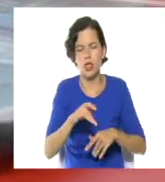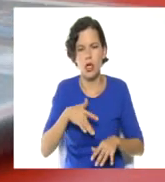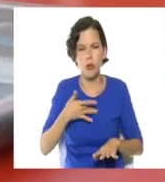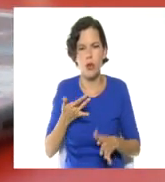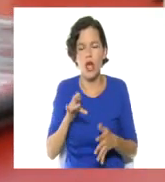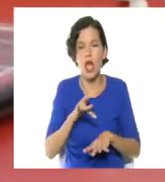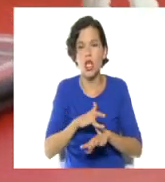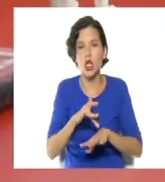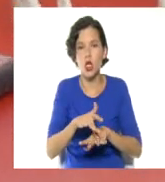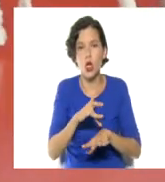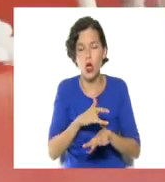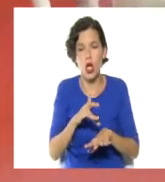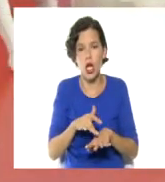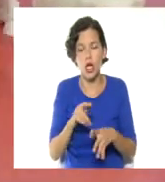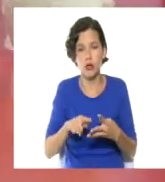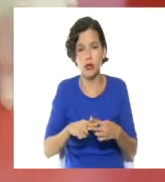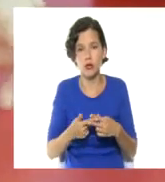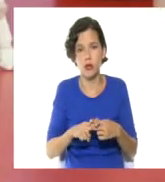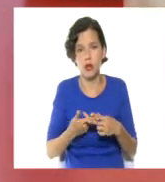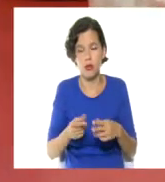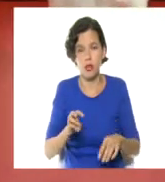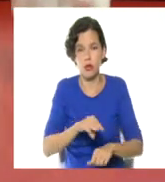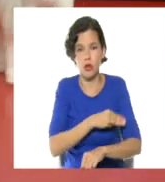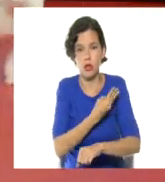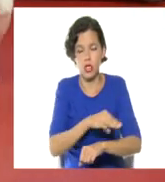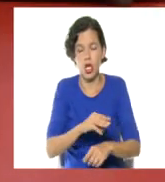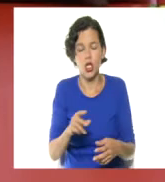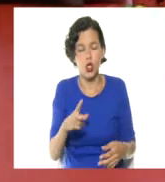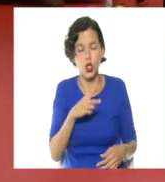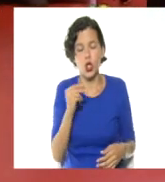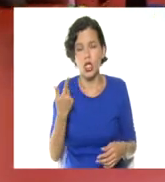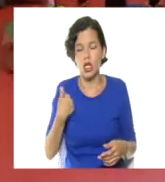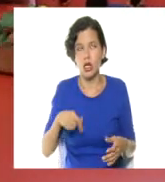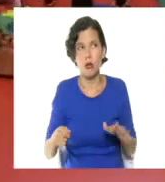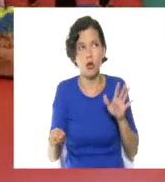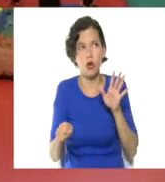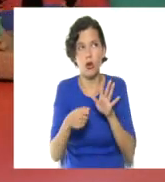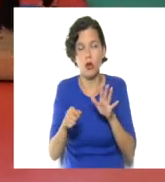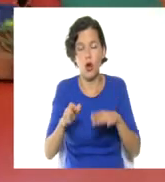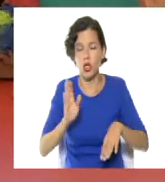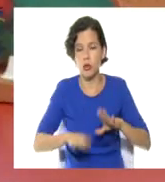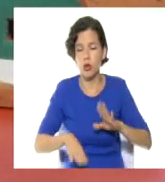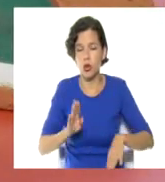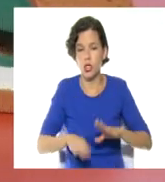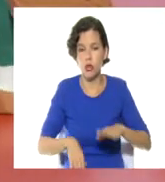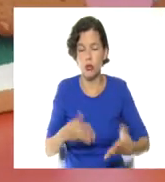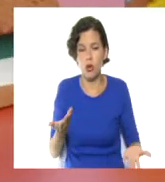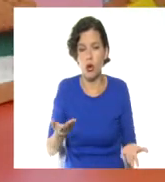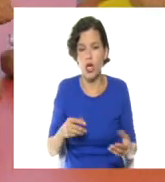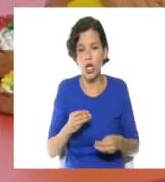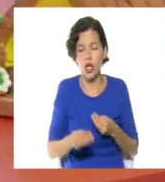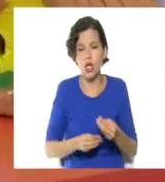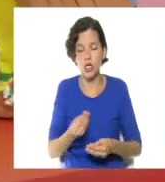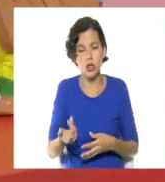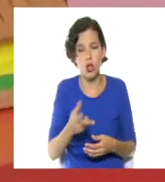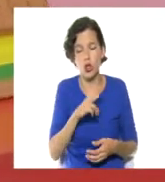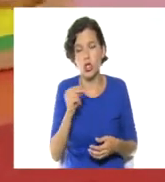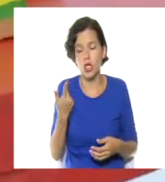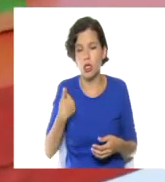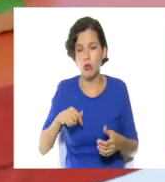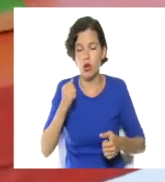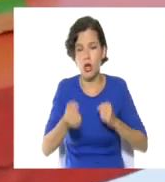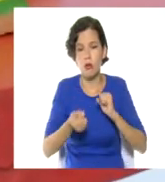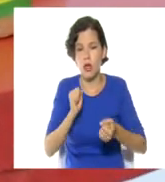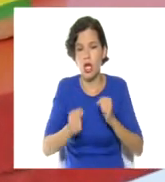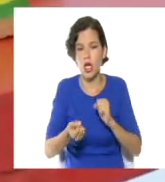algún instrumento musical. Ah, no tenemos una pandereta o no tenemos un tambor propiamente dicho o tampoco tenemos unas maracas.